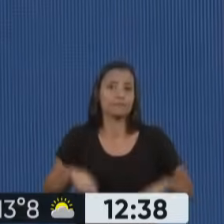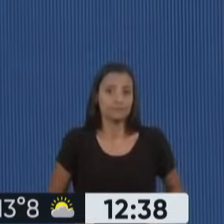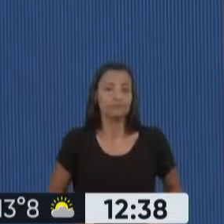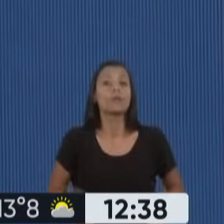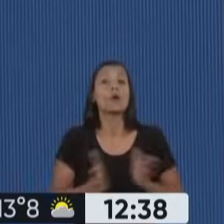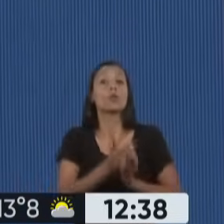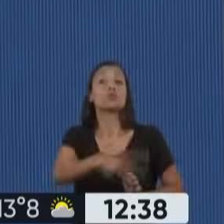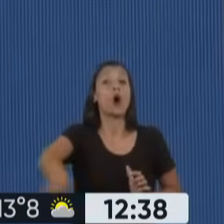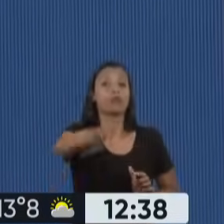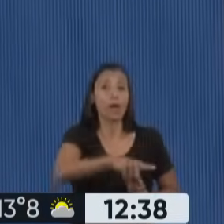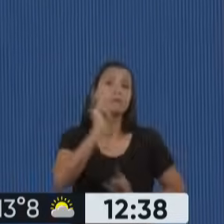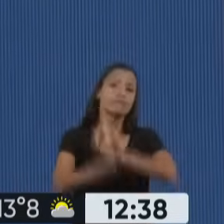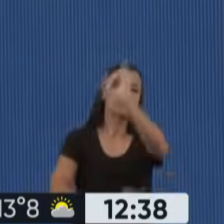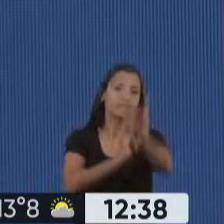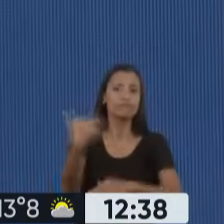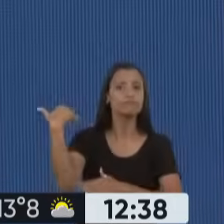estar con ustedes.